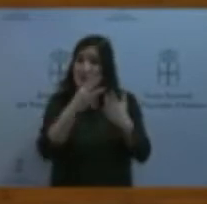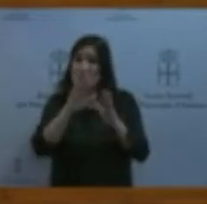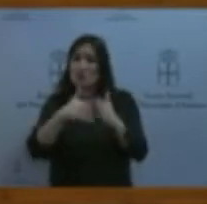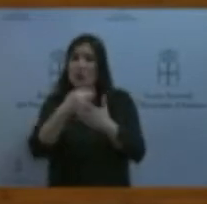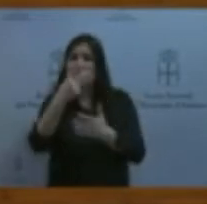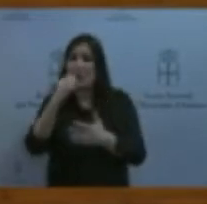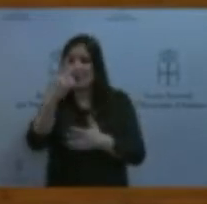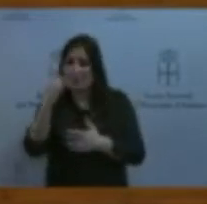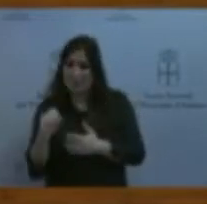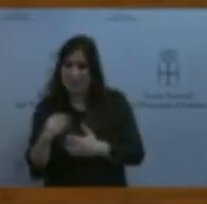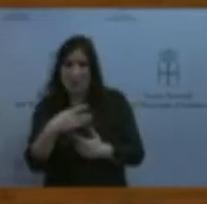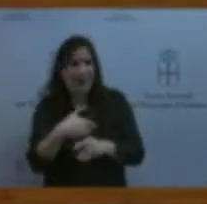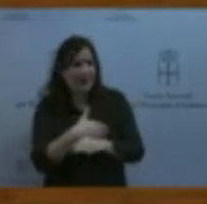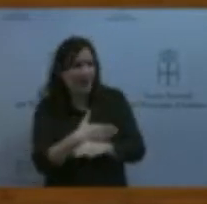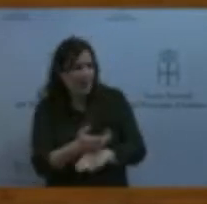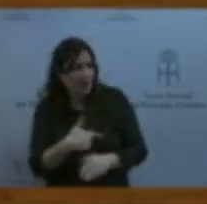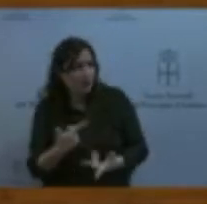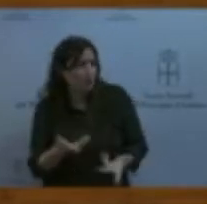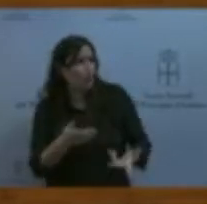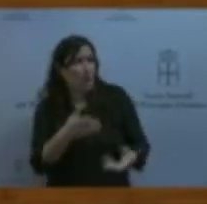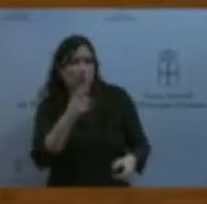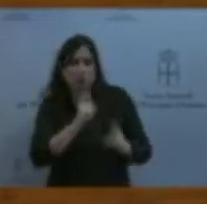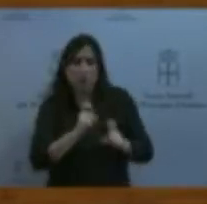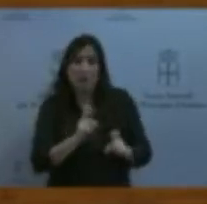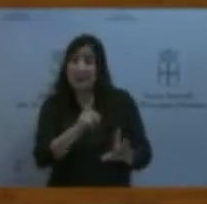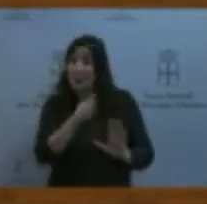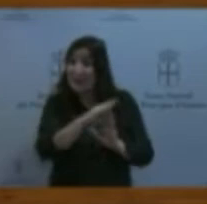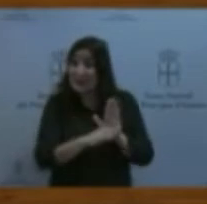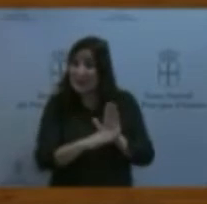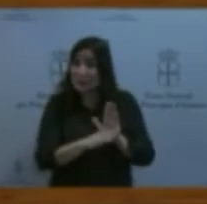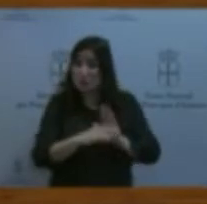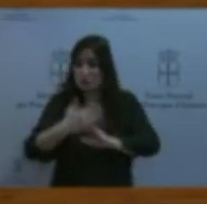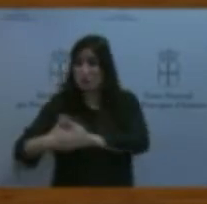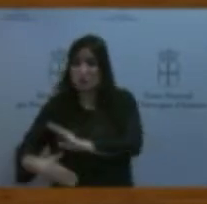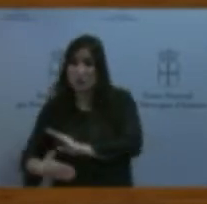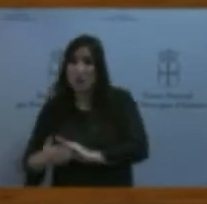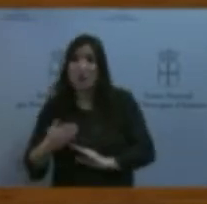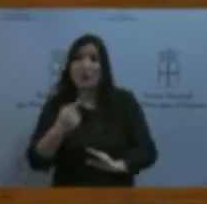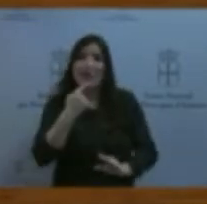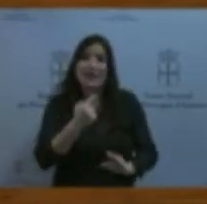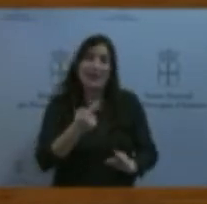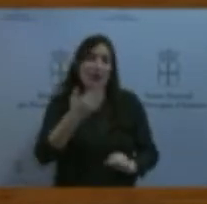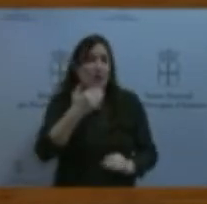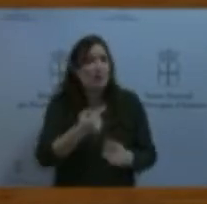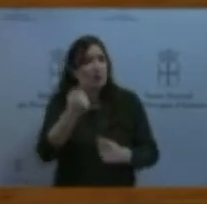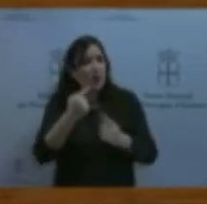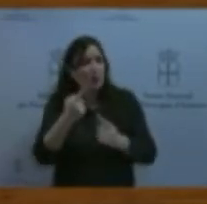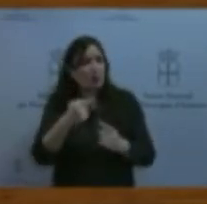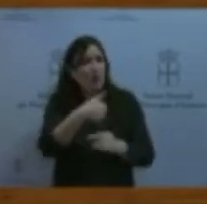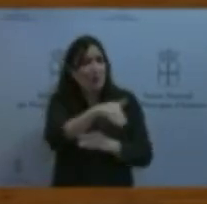criterios restrictivos que excluían ramas del conocimiento y que provocaron el malestar de una buena parte de la comunidad